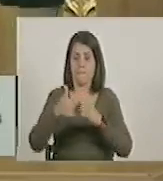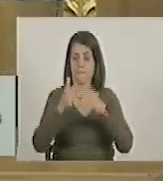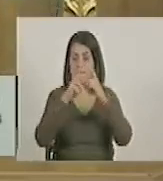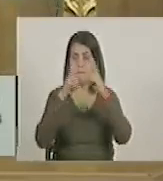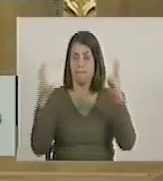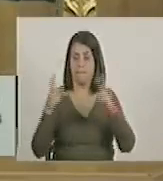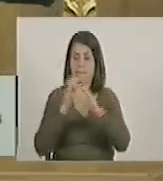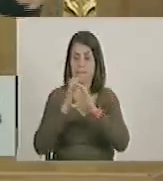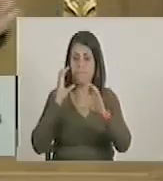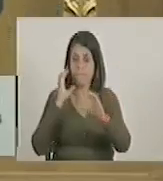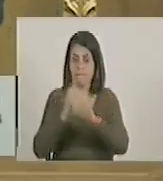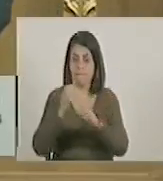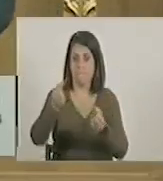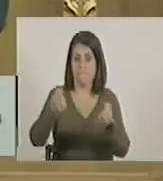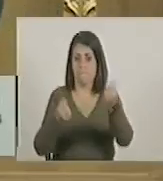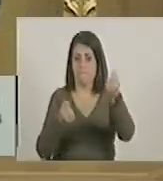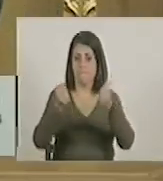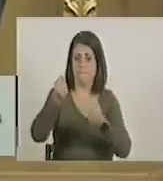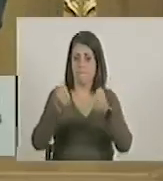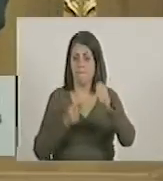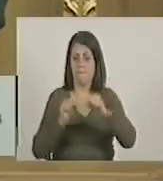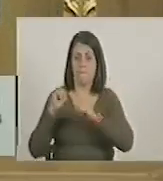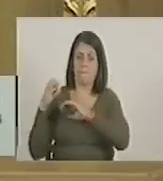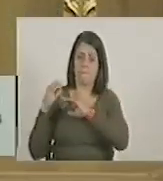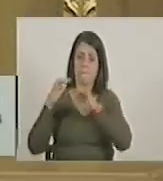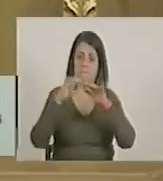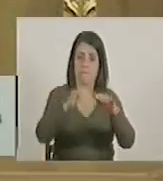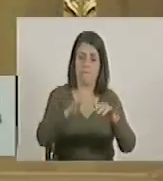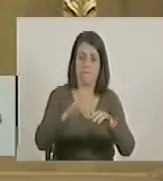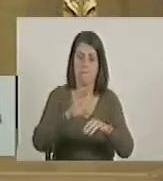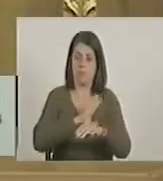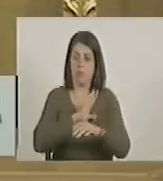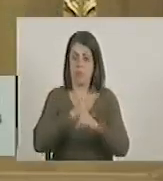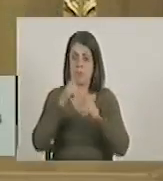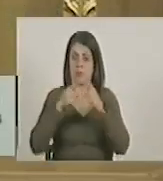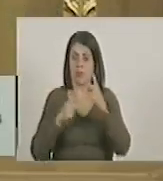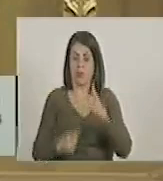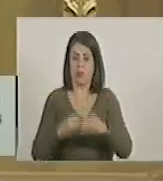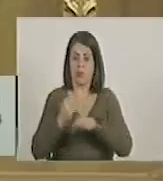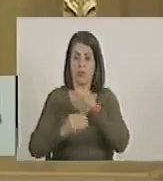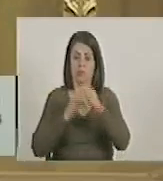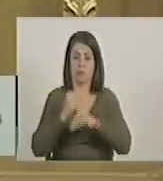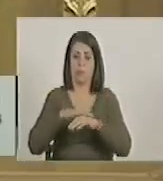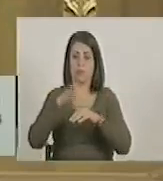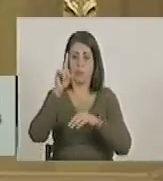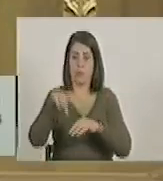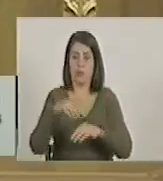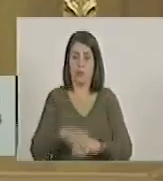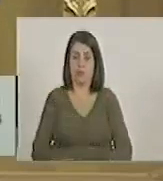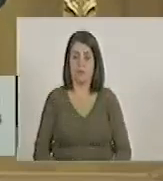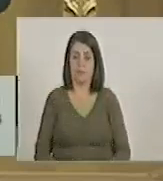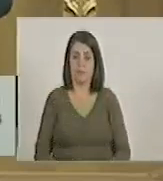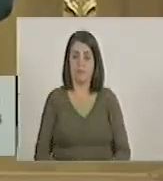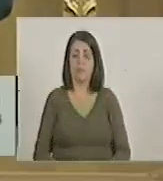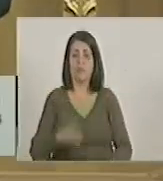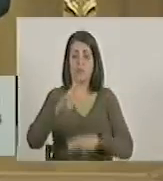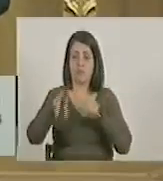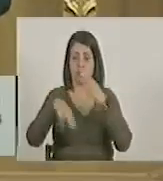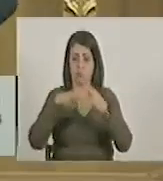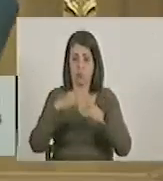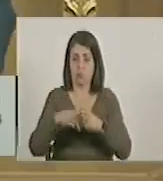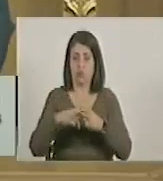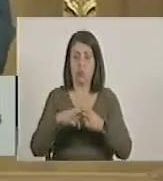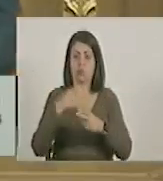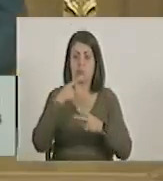del transporte, movilización de los bienes y, por supuesto, en los puertos.